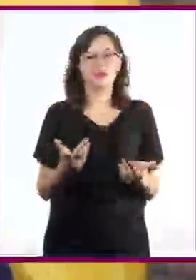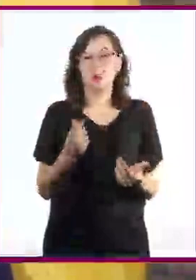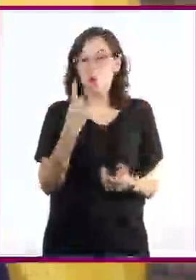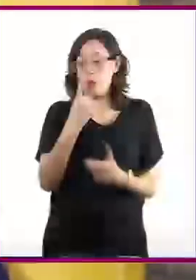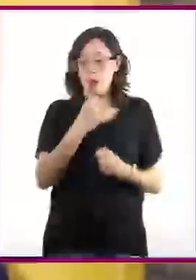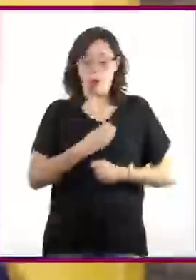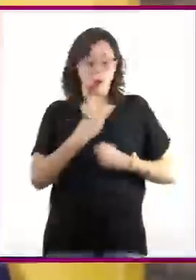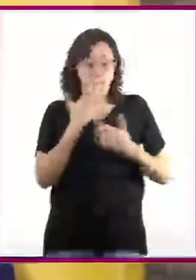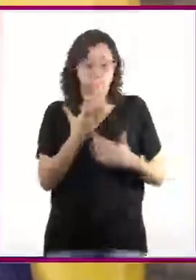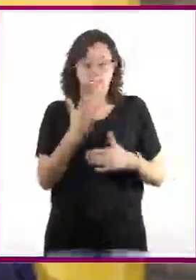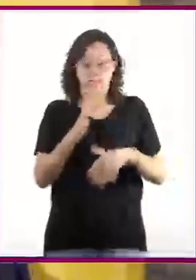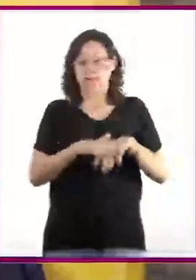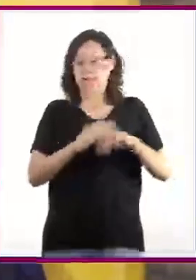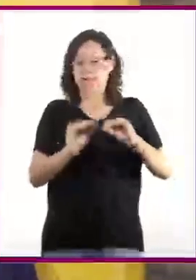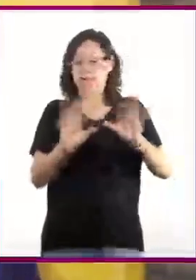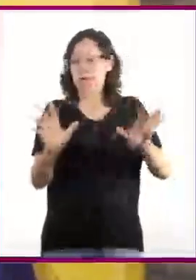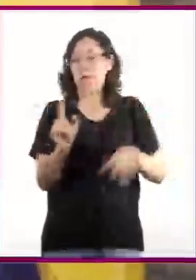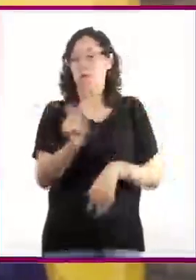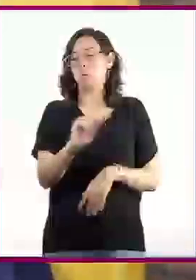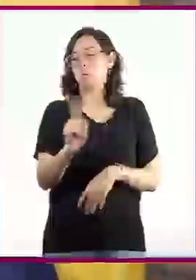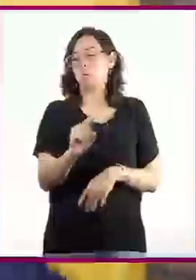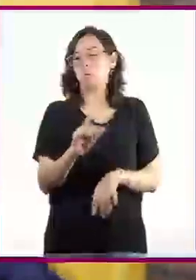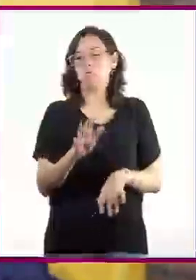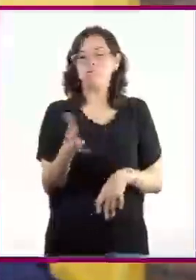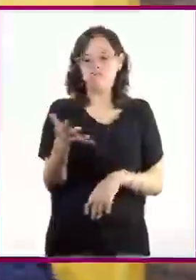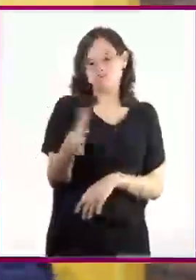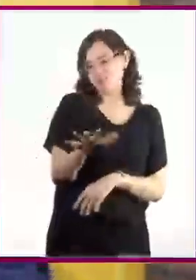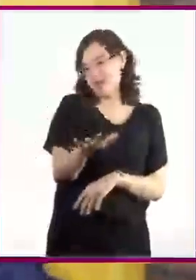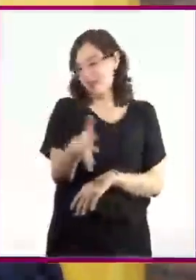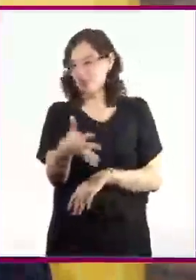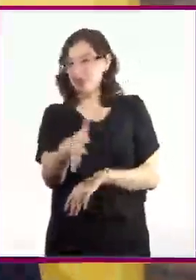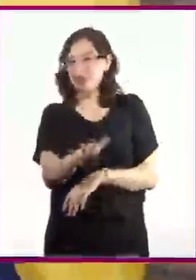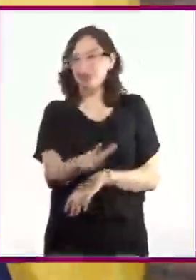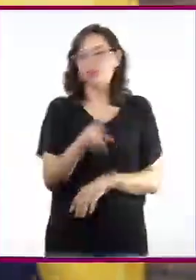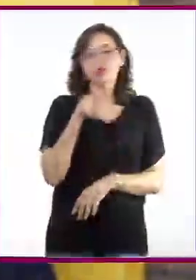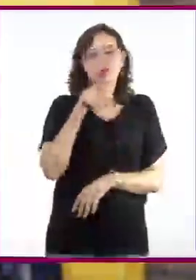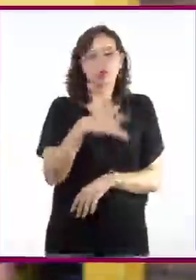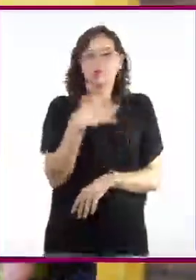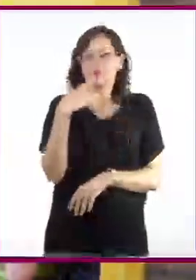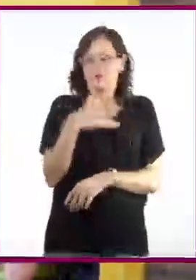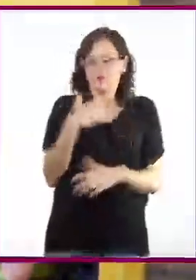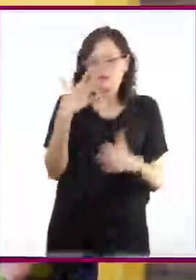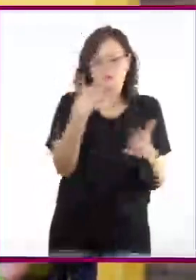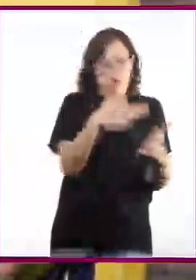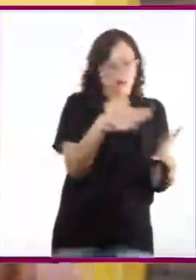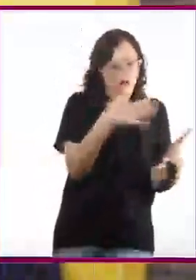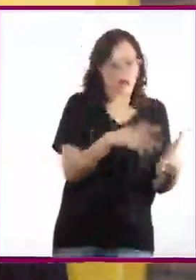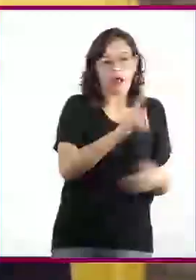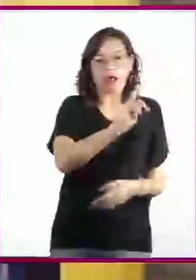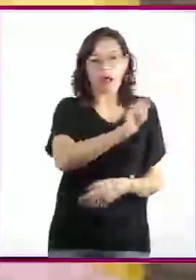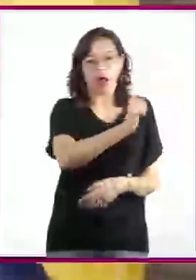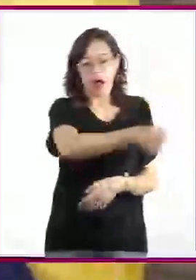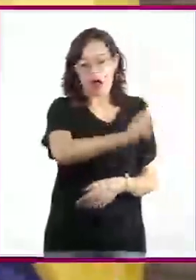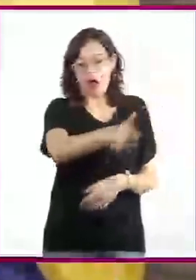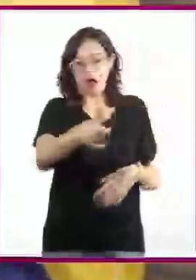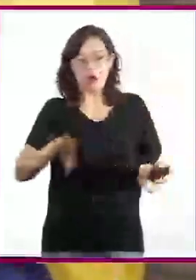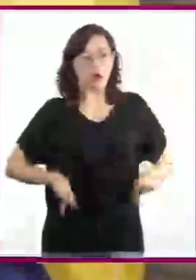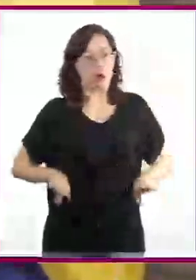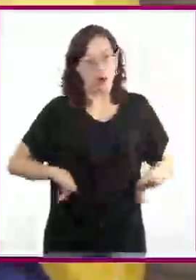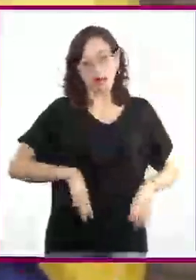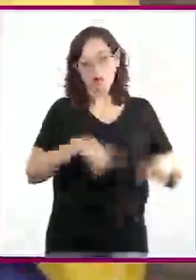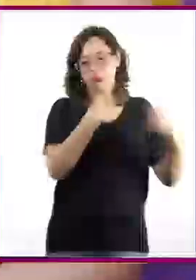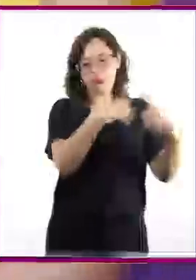muy exactamente, te deja las cosas medio ambiguas para que cada lector termine de escribir el